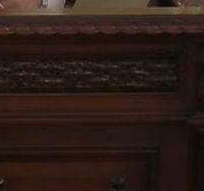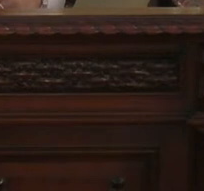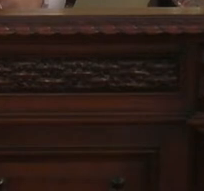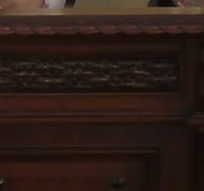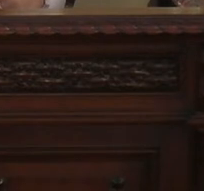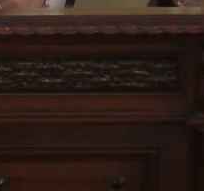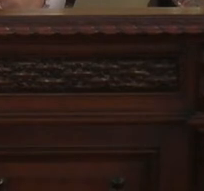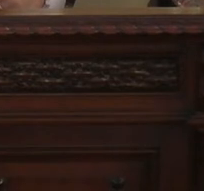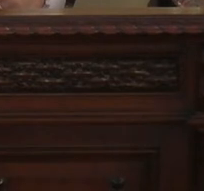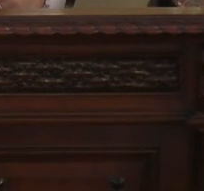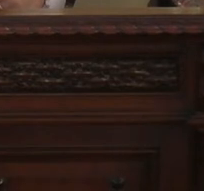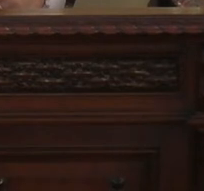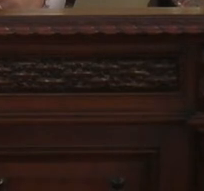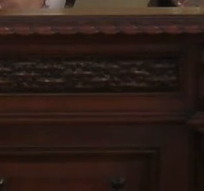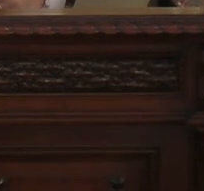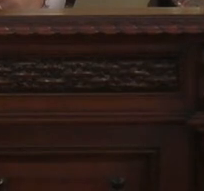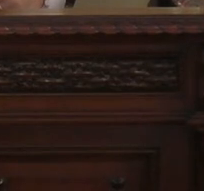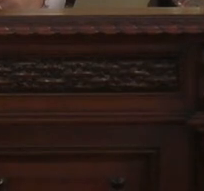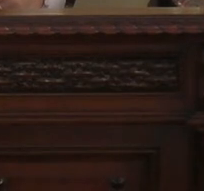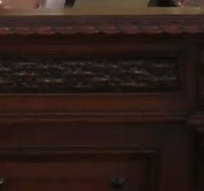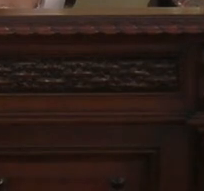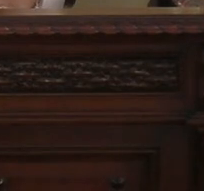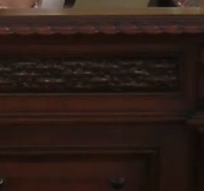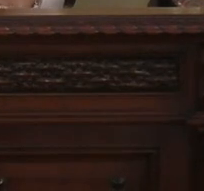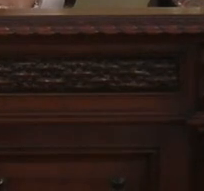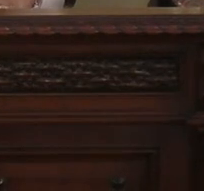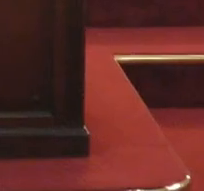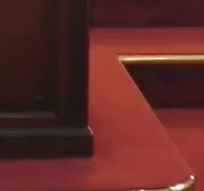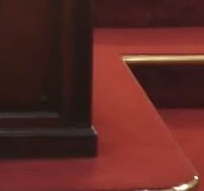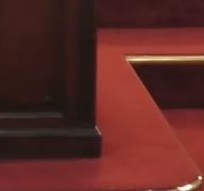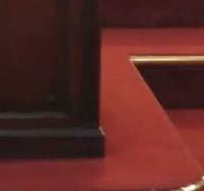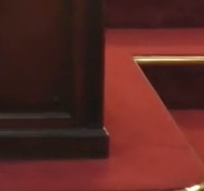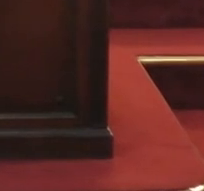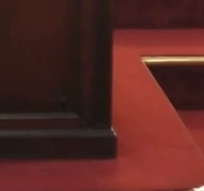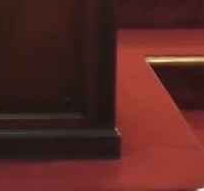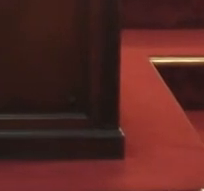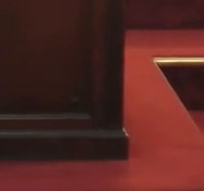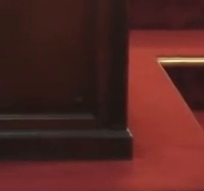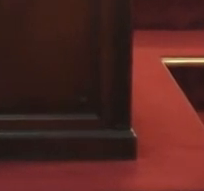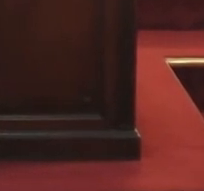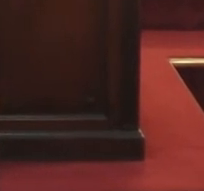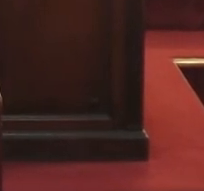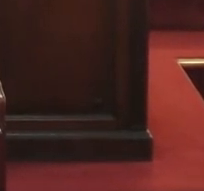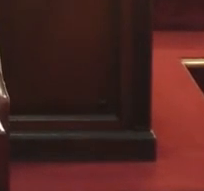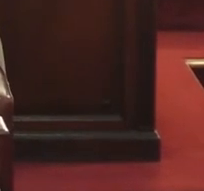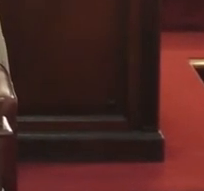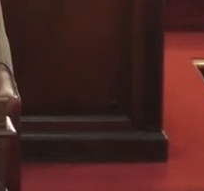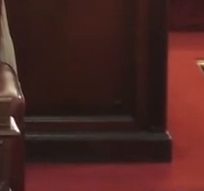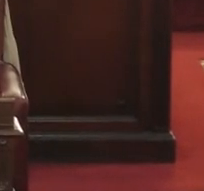Sotelo, Eber Zuligoy, Lautaro Vallejos, María Milagros